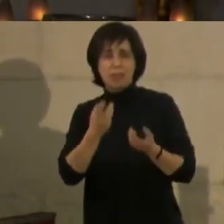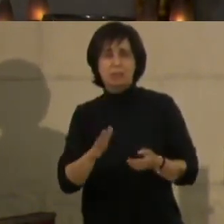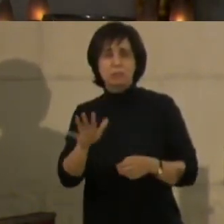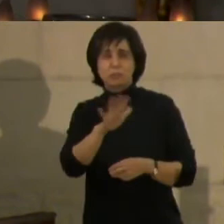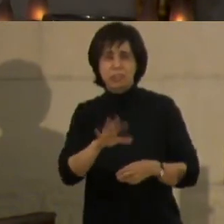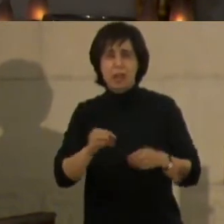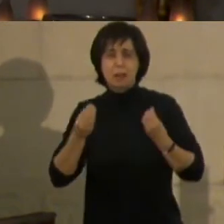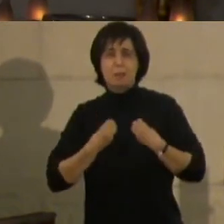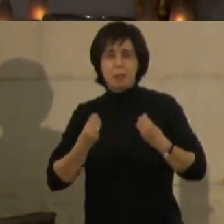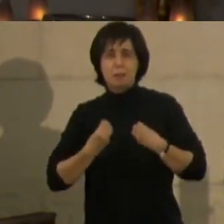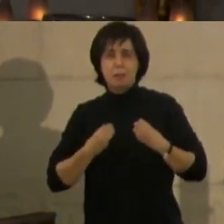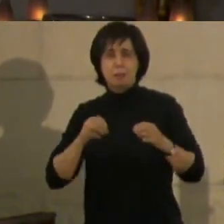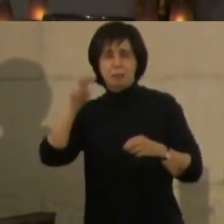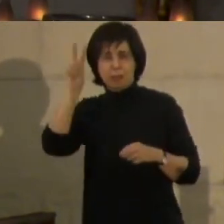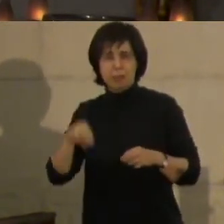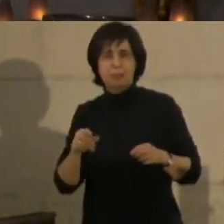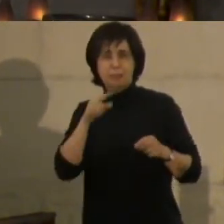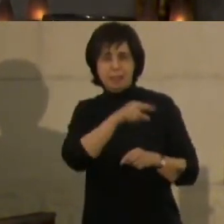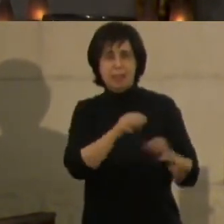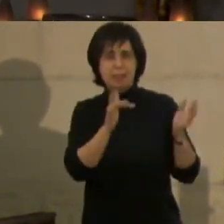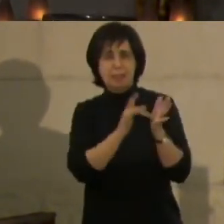dónde está la vida verdadera. Está en Él,